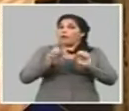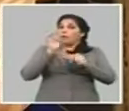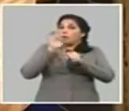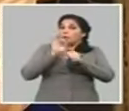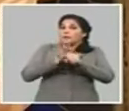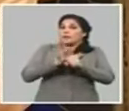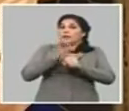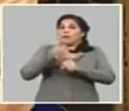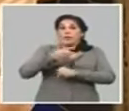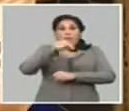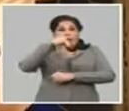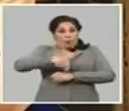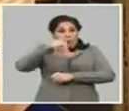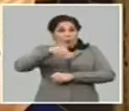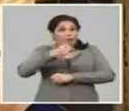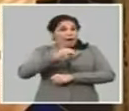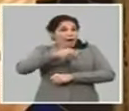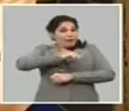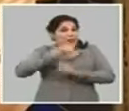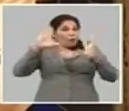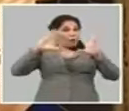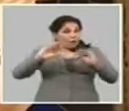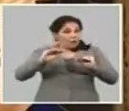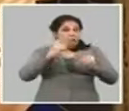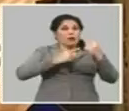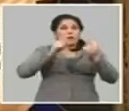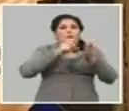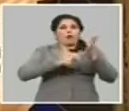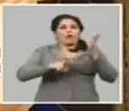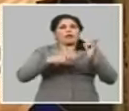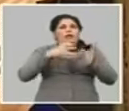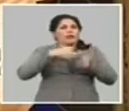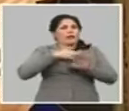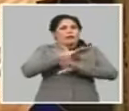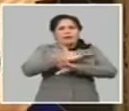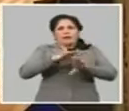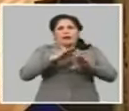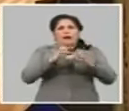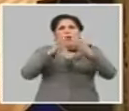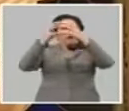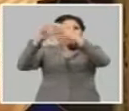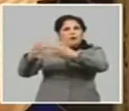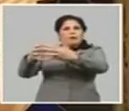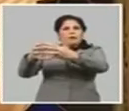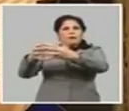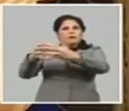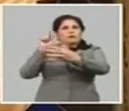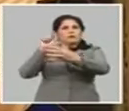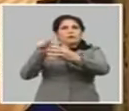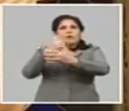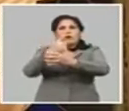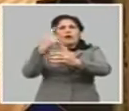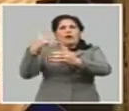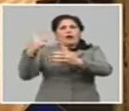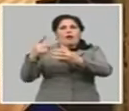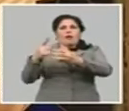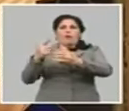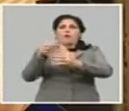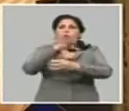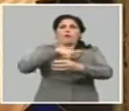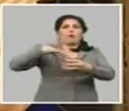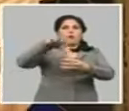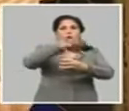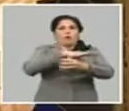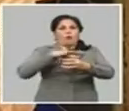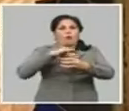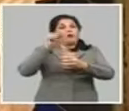en el día de hoy a desde ayer algunas provincias comenzaron ya el aislamiento en cada en cada uno de los territorios